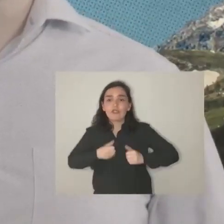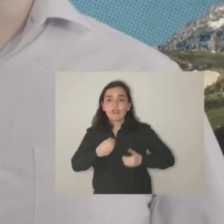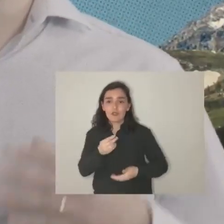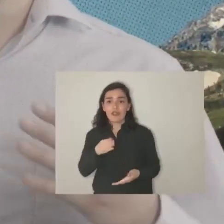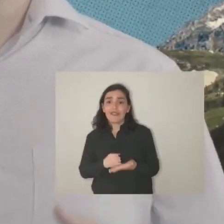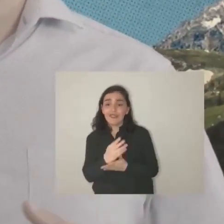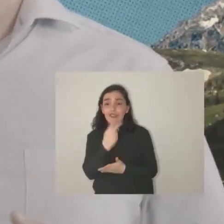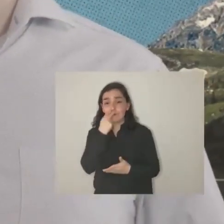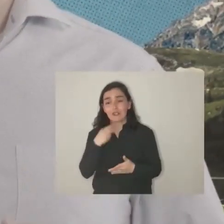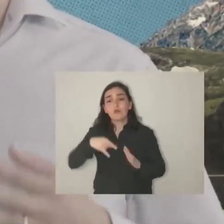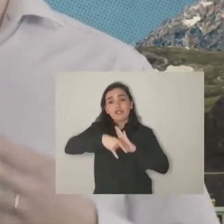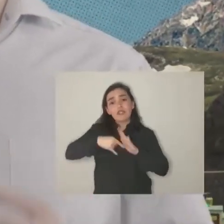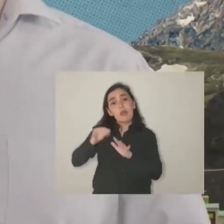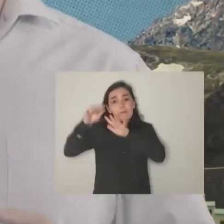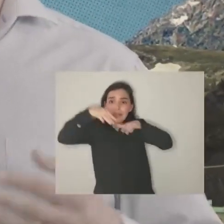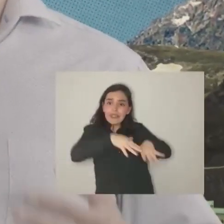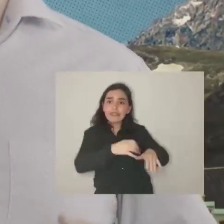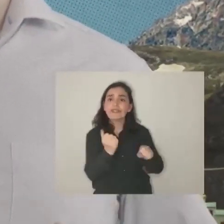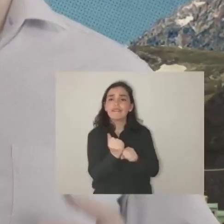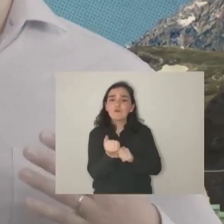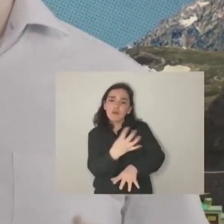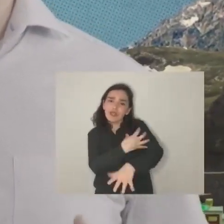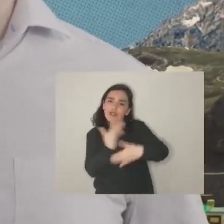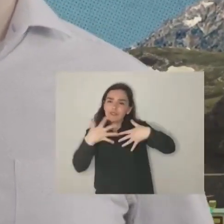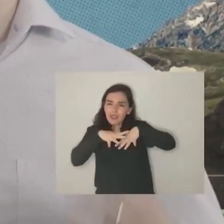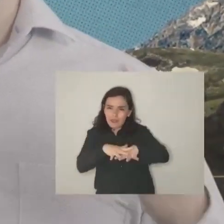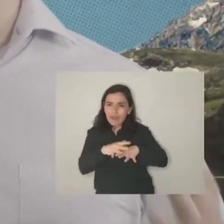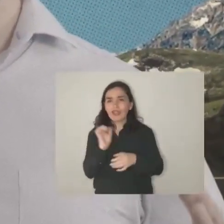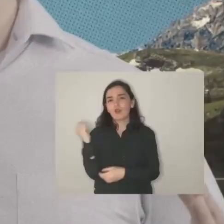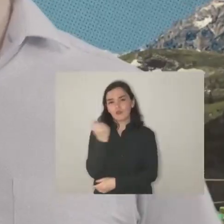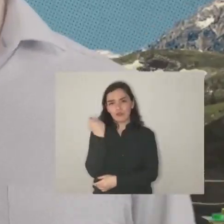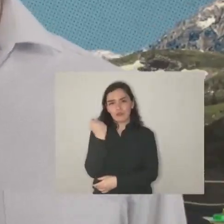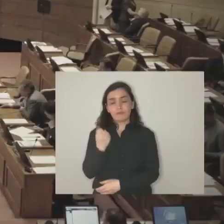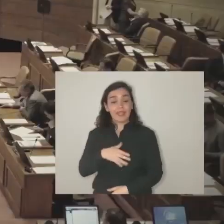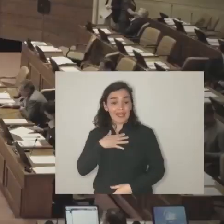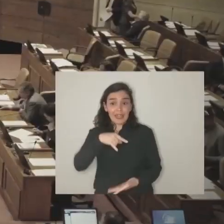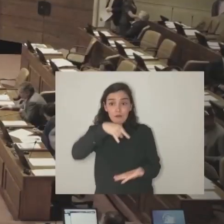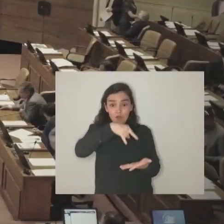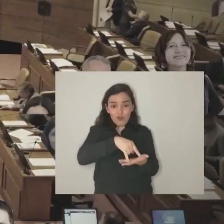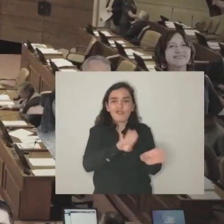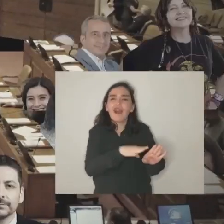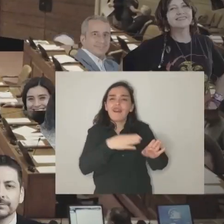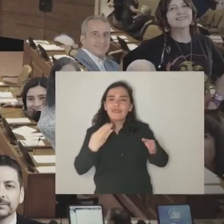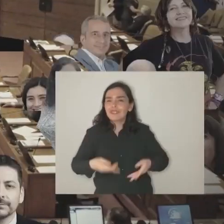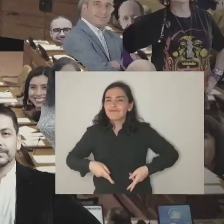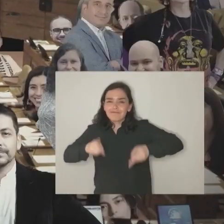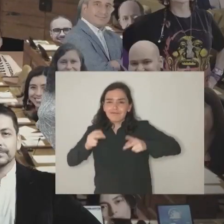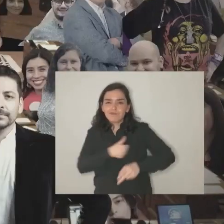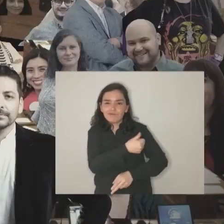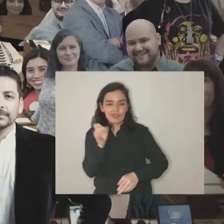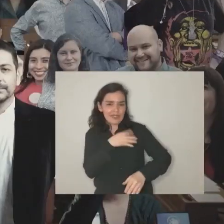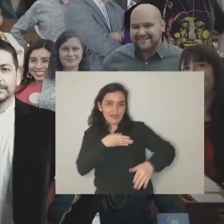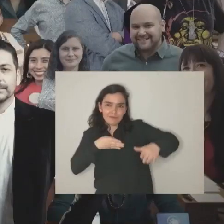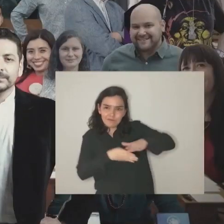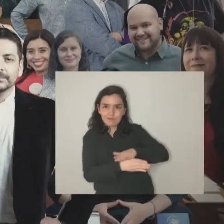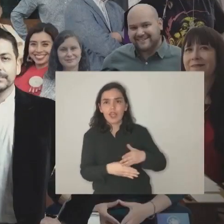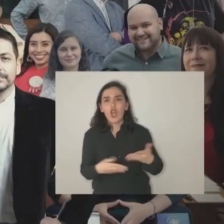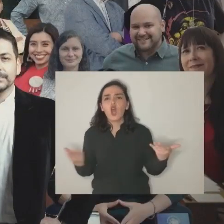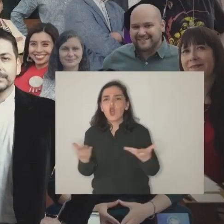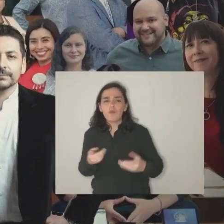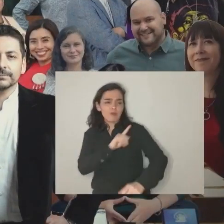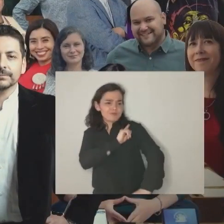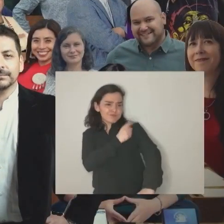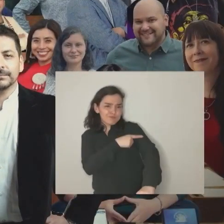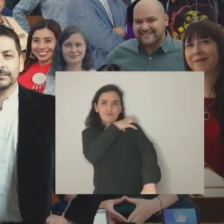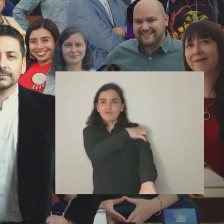desde Puerto Montt, Chiloé y Palena, trabajemos por una región integrada y autónoma. Queremos abrir el Congreso para que entre todo el